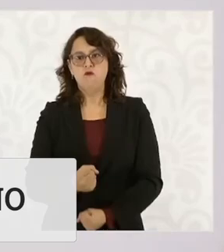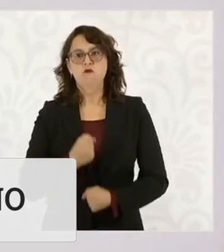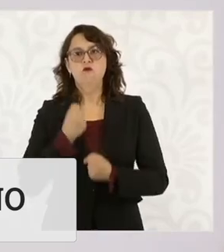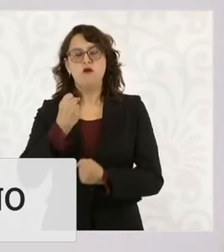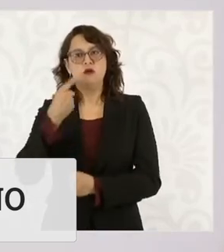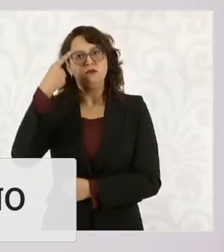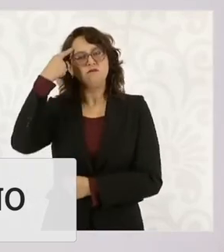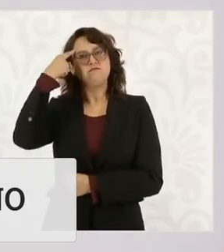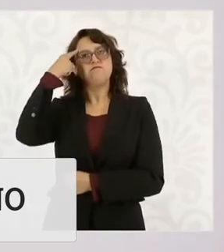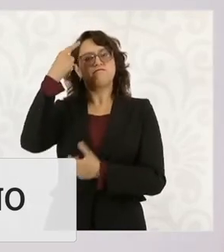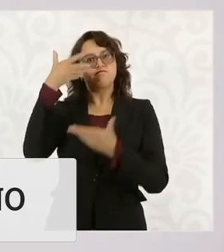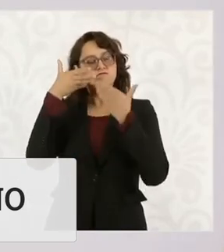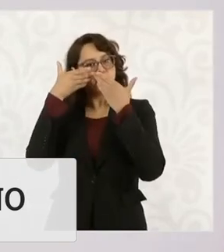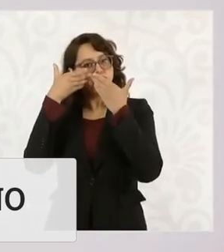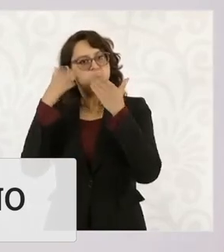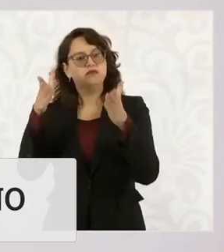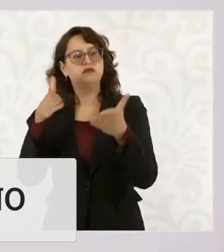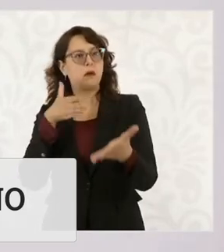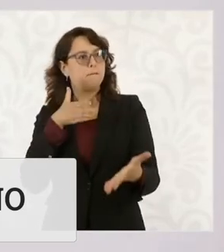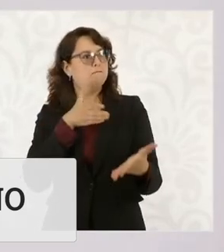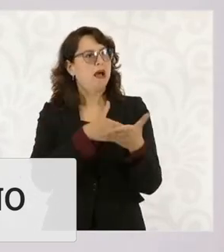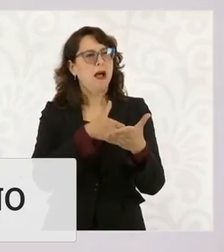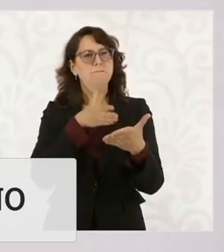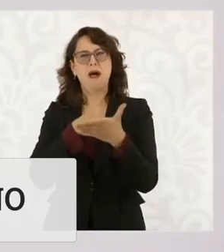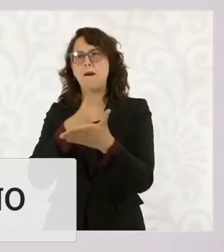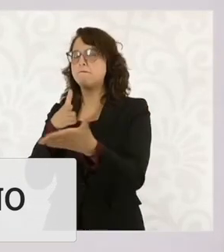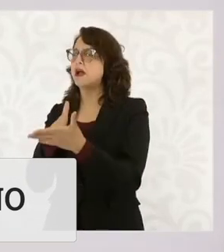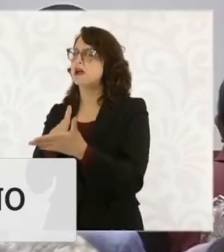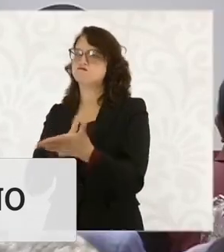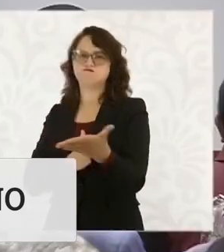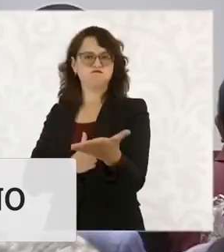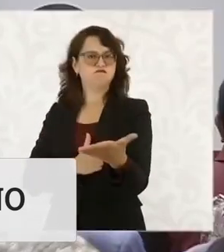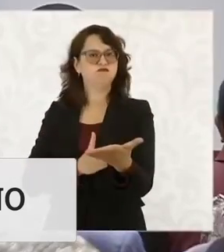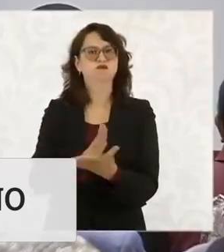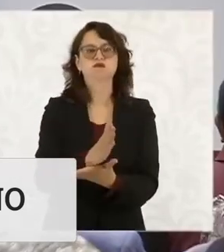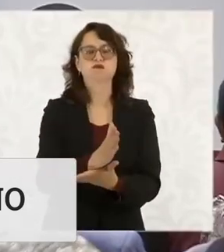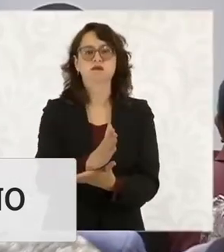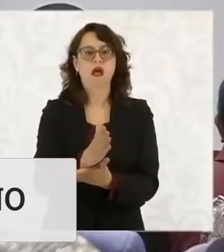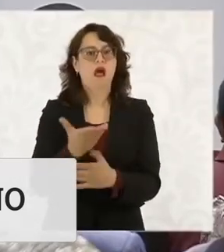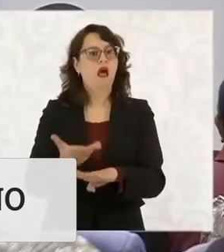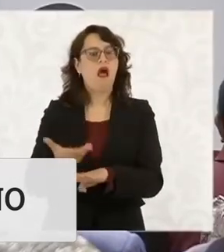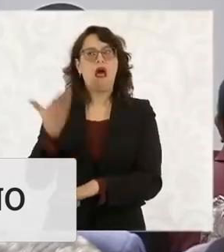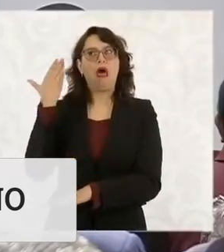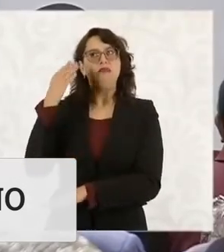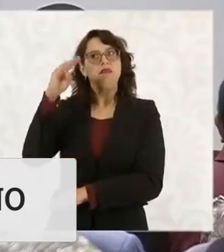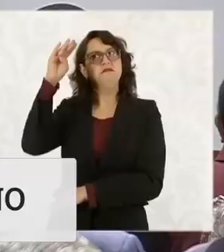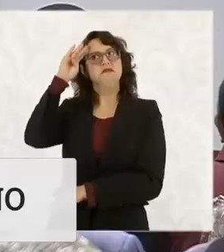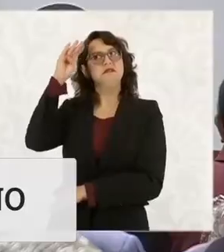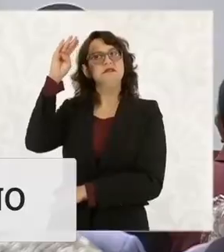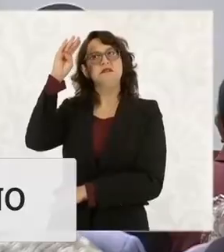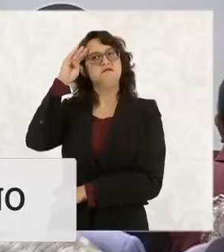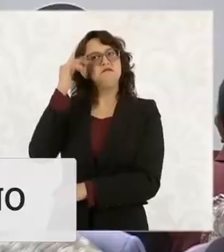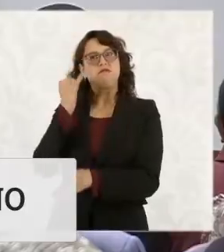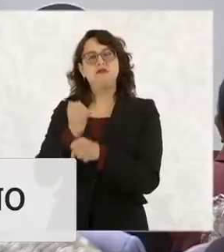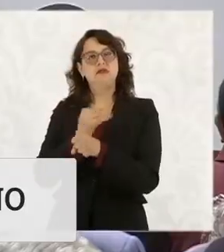abre caminos y rompe barreras que por siglos parecían imposibles de